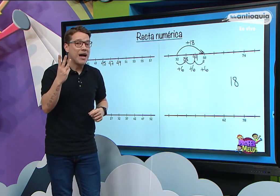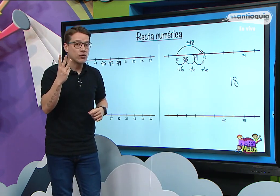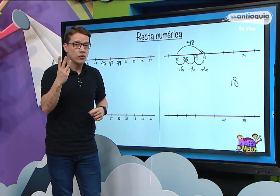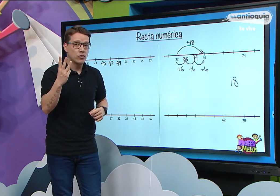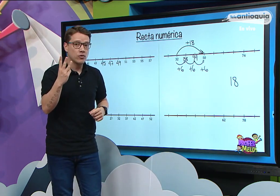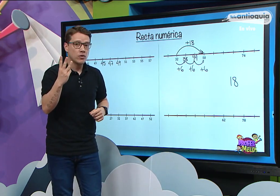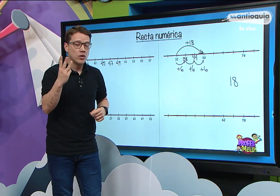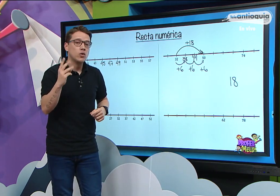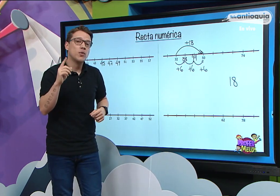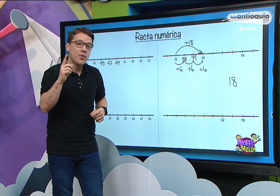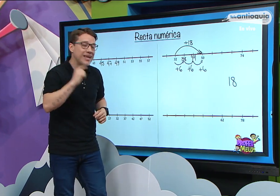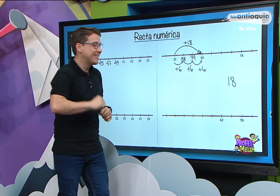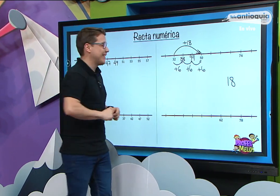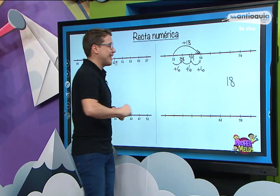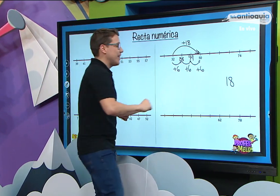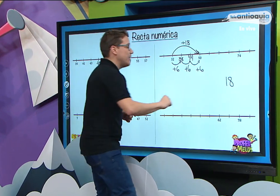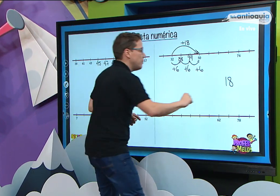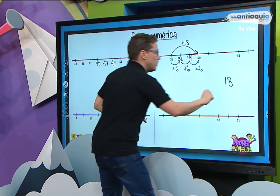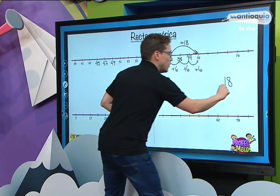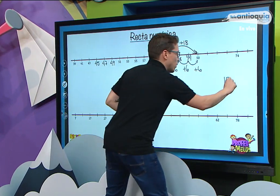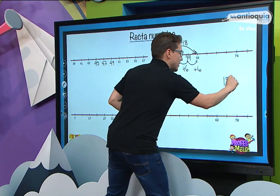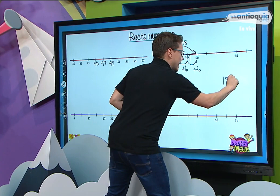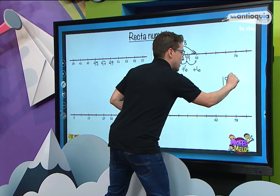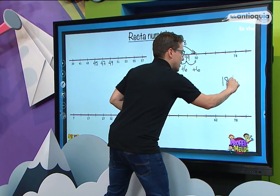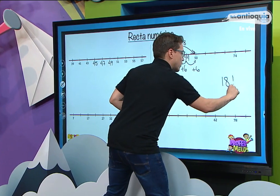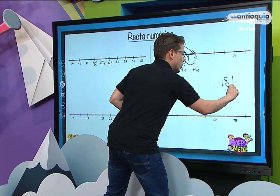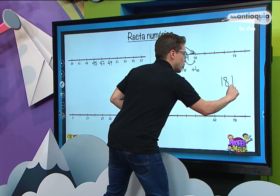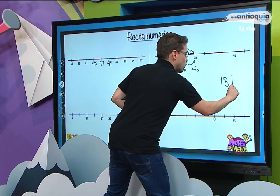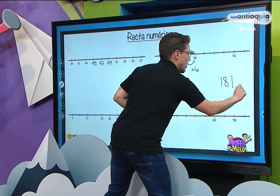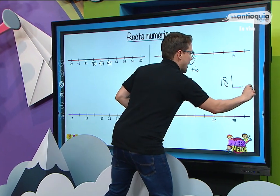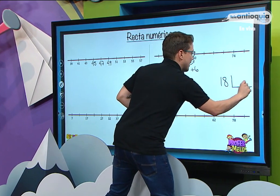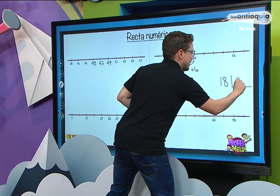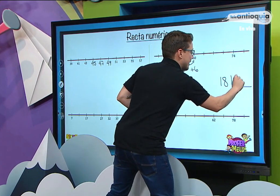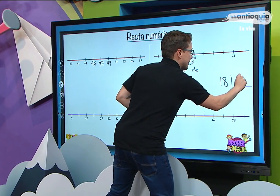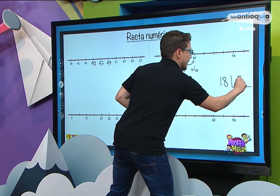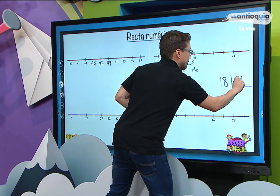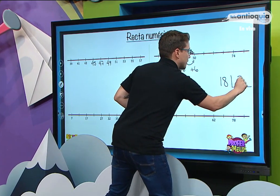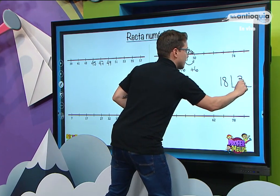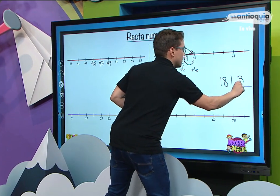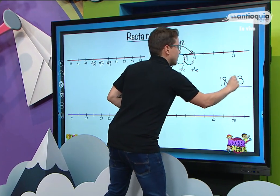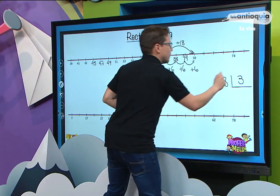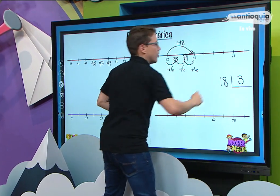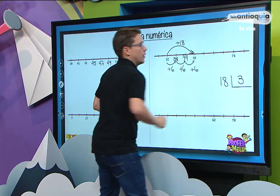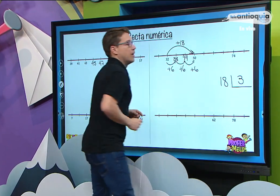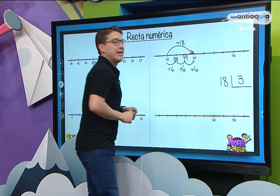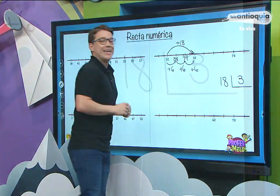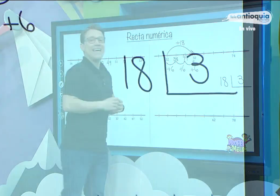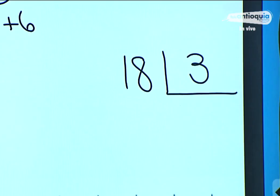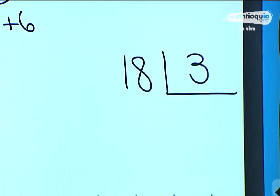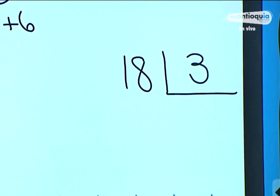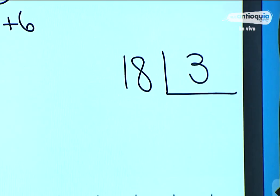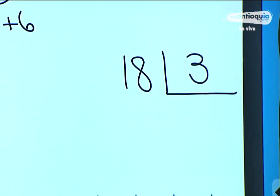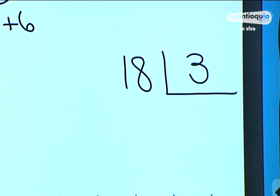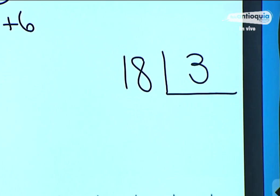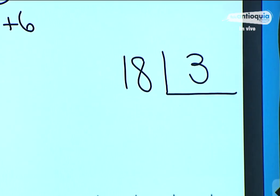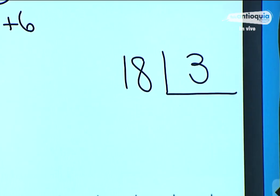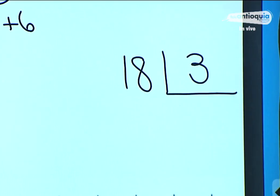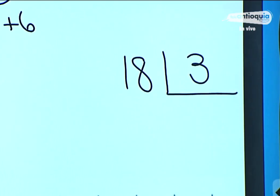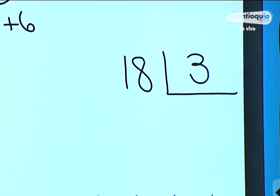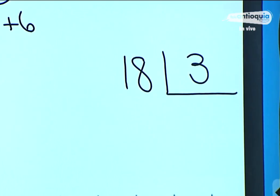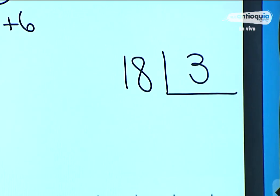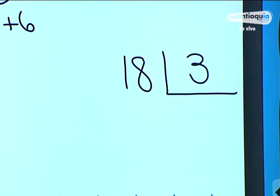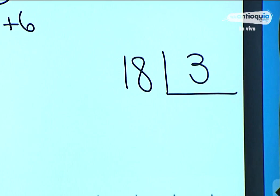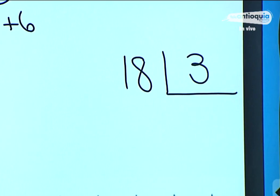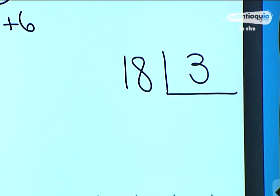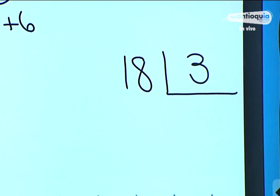tres pasos, tú puedes hacer la división de 18 entre 3. ¿Qué número multiplicas